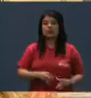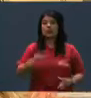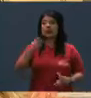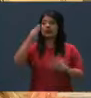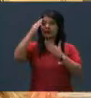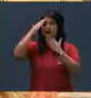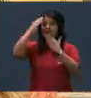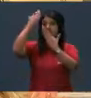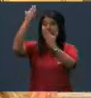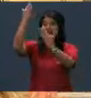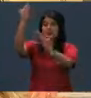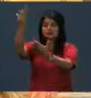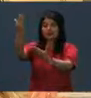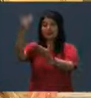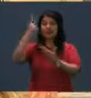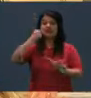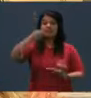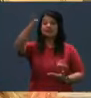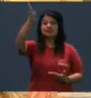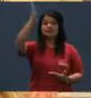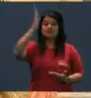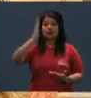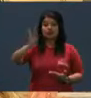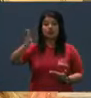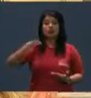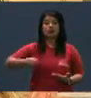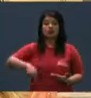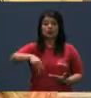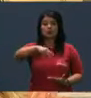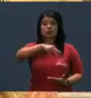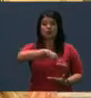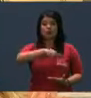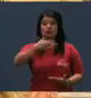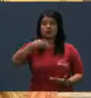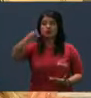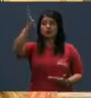Demos gracias al Señor nuestro Dios.